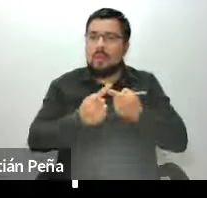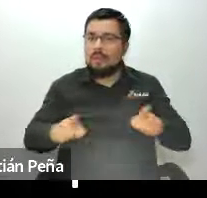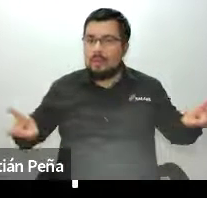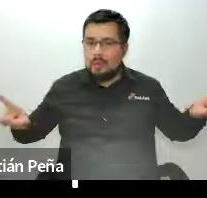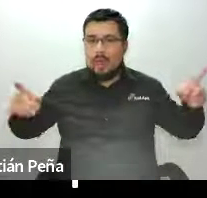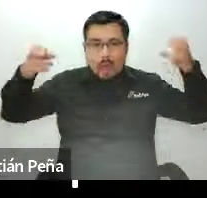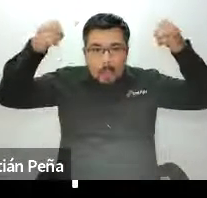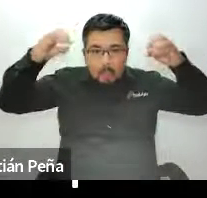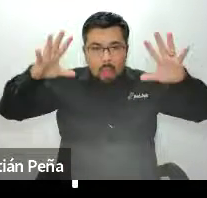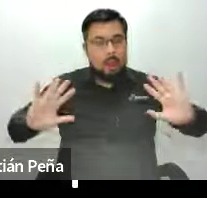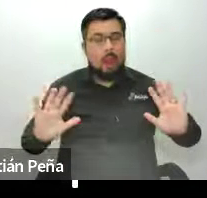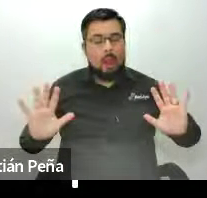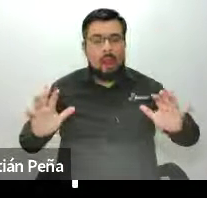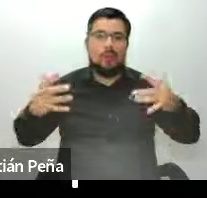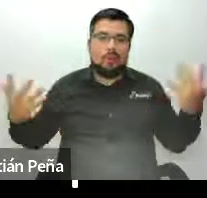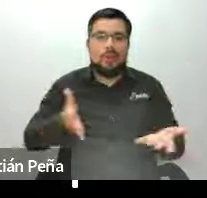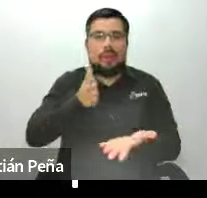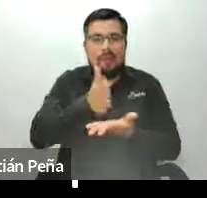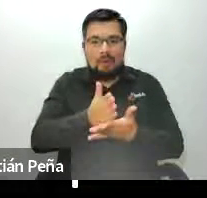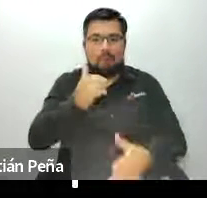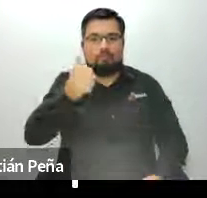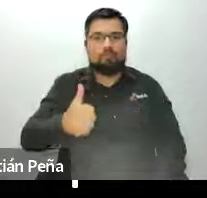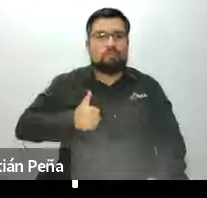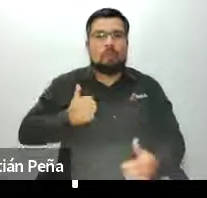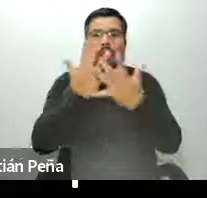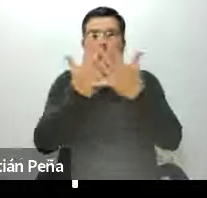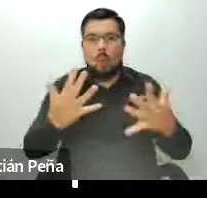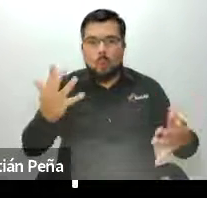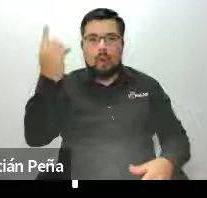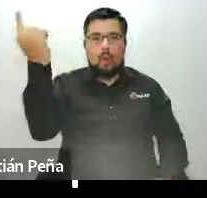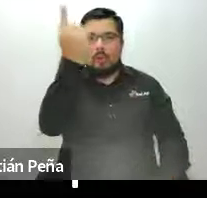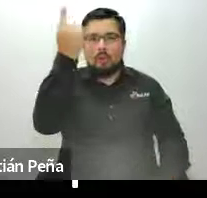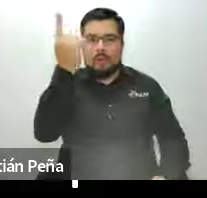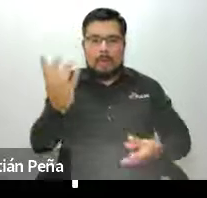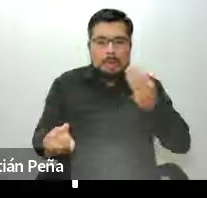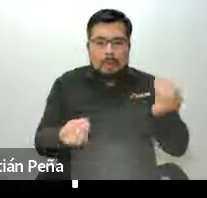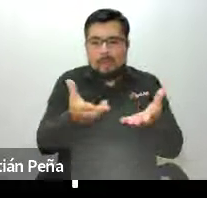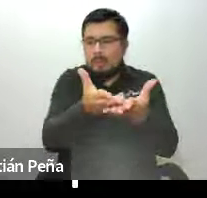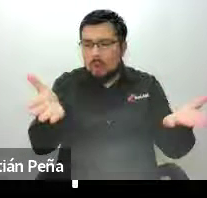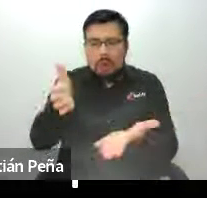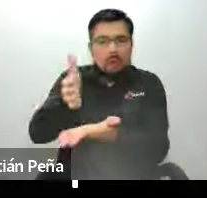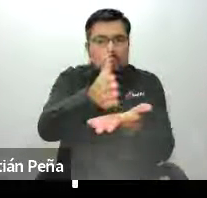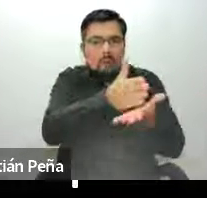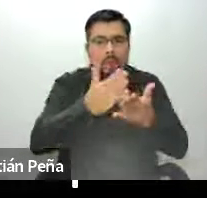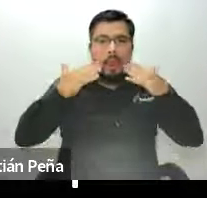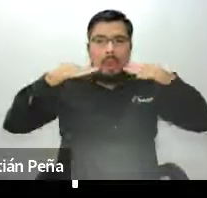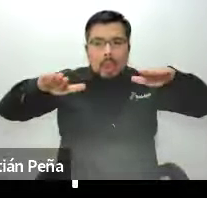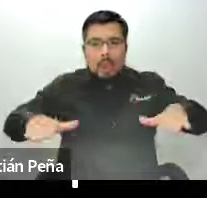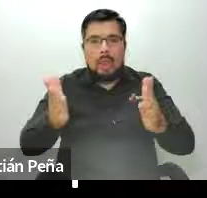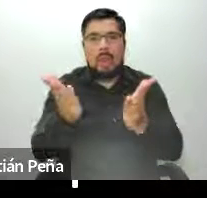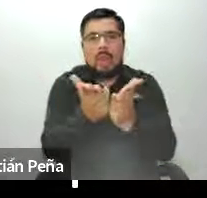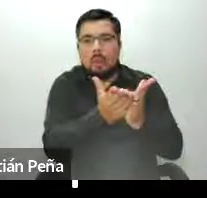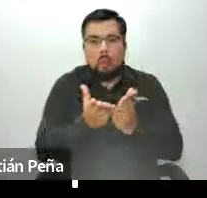currículum nacional. ¿Qué pasaba con los estudiantes, ¿no? Lo que nos cuestionábamos desde la escuela especial, qué pasaba